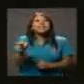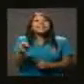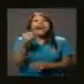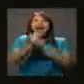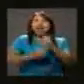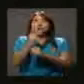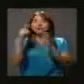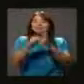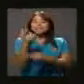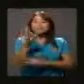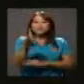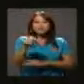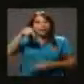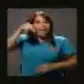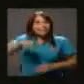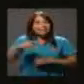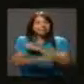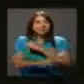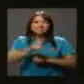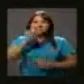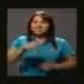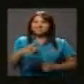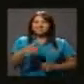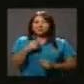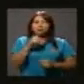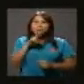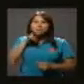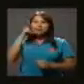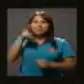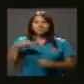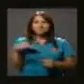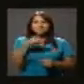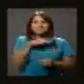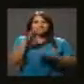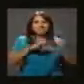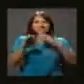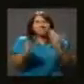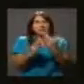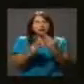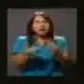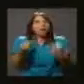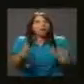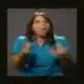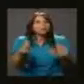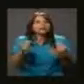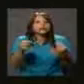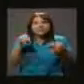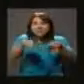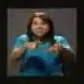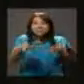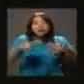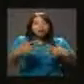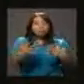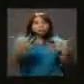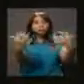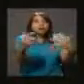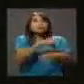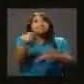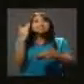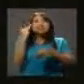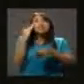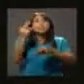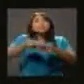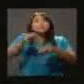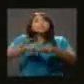tener un verdadero ministerio de ciencia y tecnología ¿cómo es posible que un auditorio como este ustedes saben cómo se llama